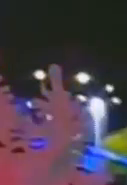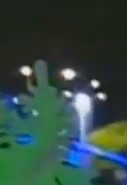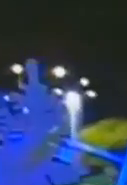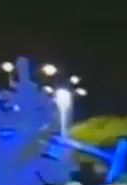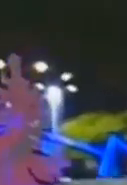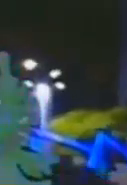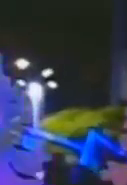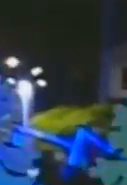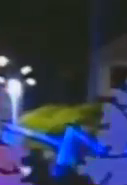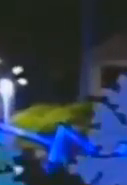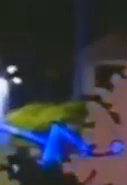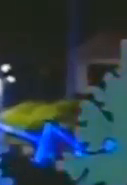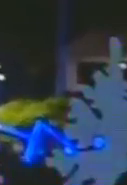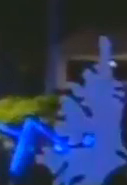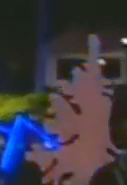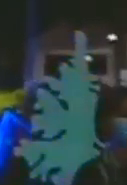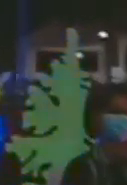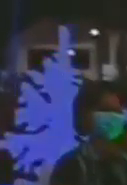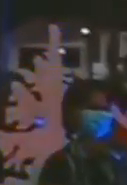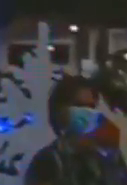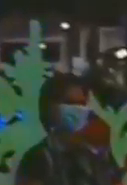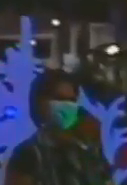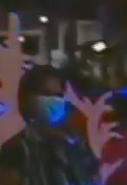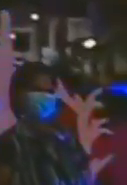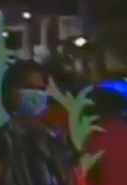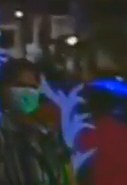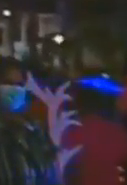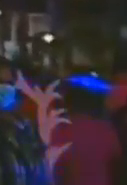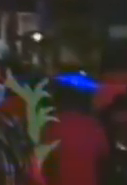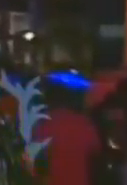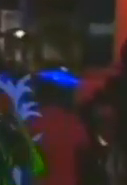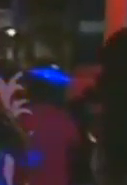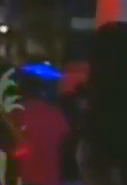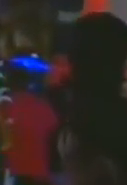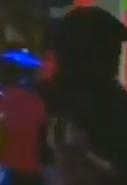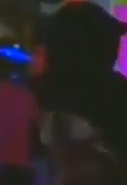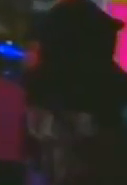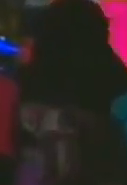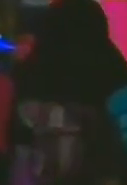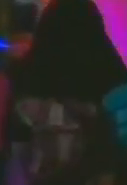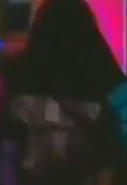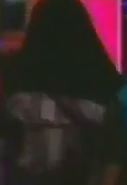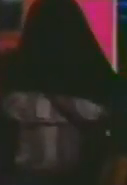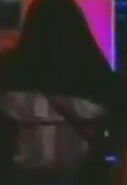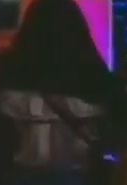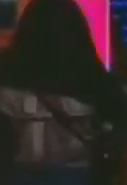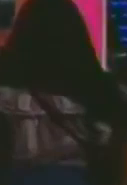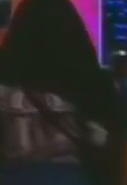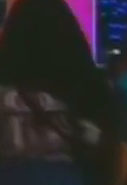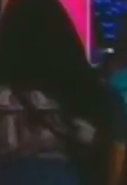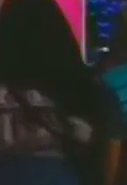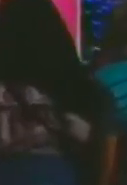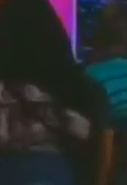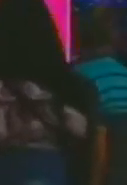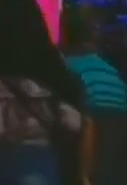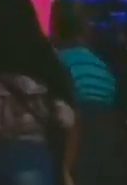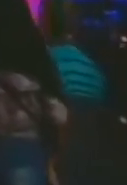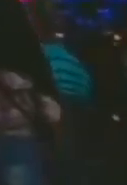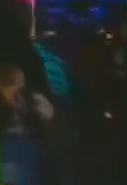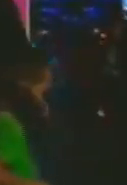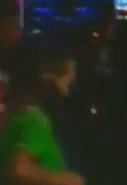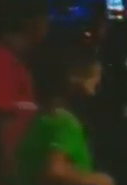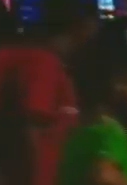en la bajada de la feria, de la Virgen, perdón, y nosotros como gobierno regional, gobierno municipal, nos encargamos de que ese evento no tuviese con